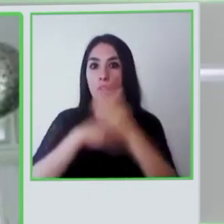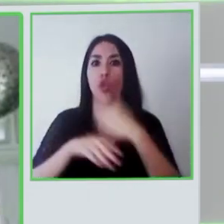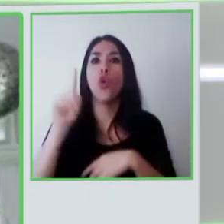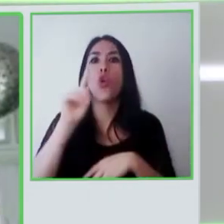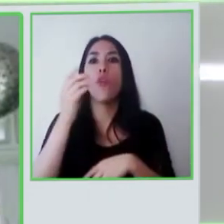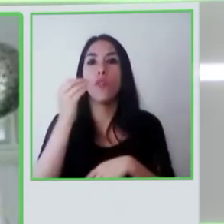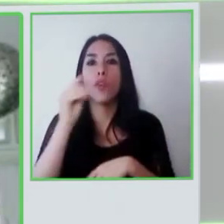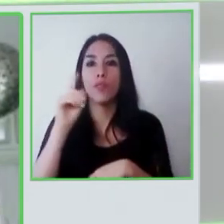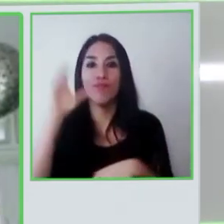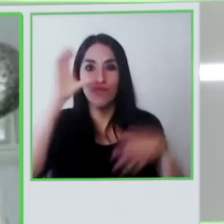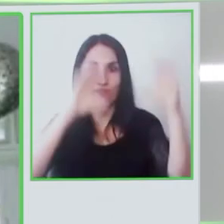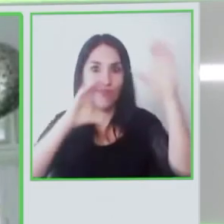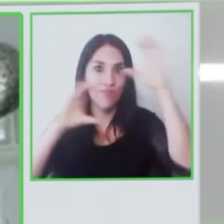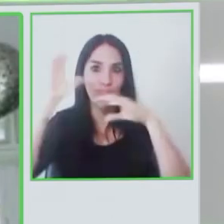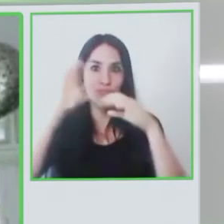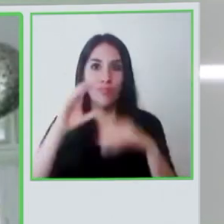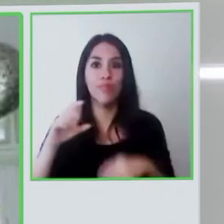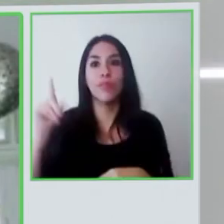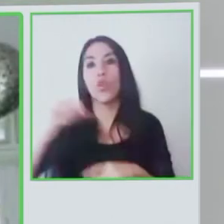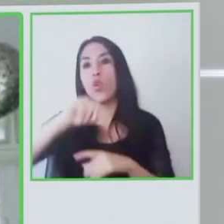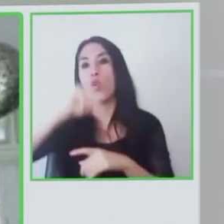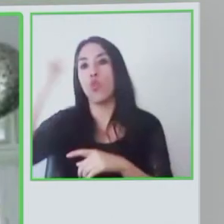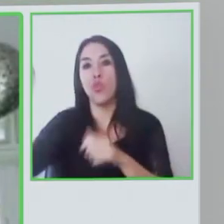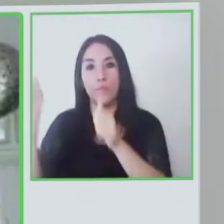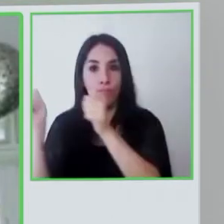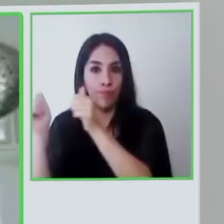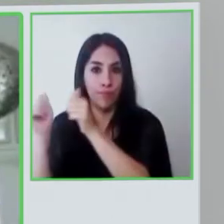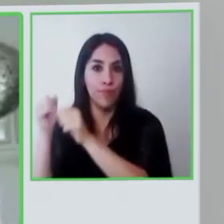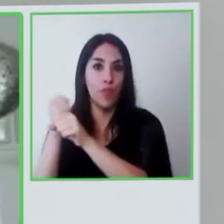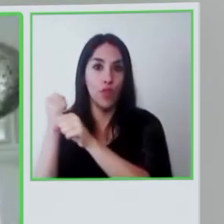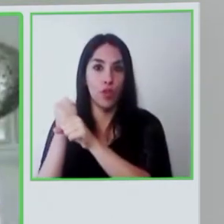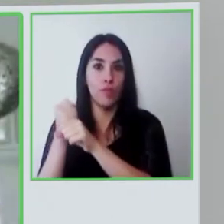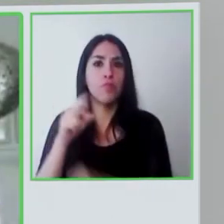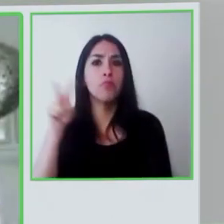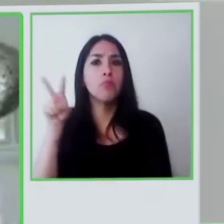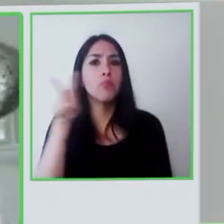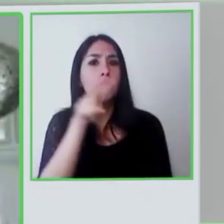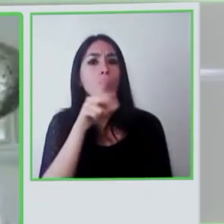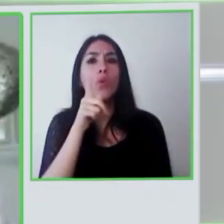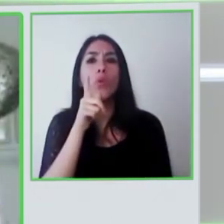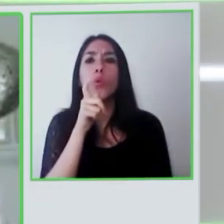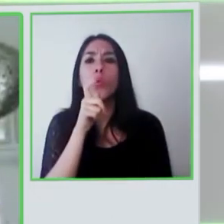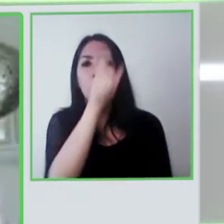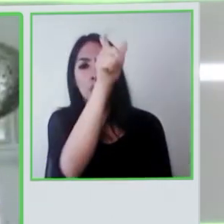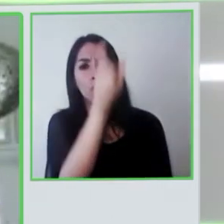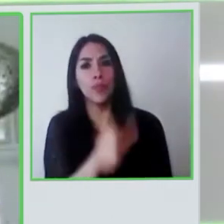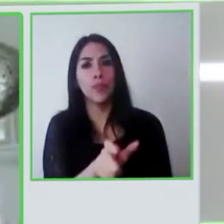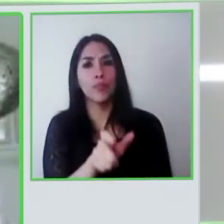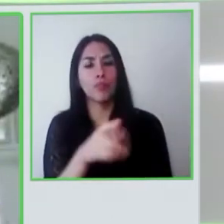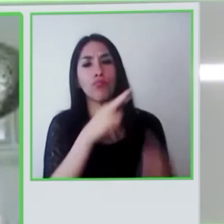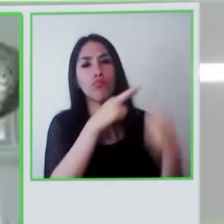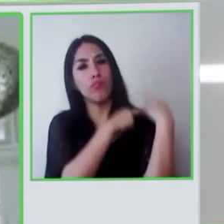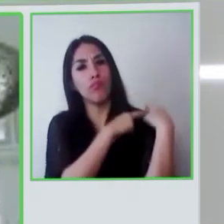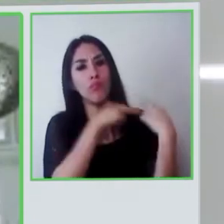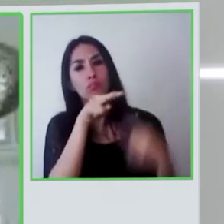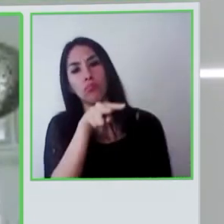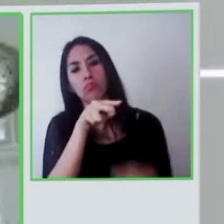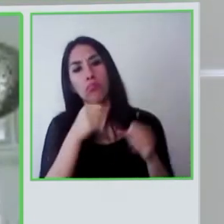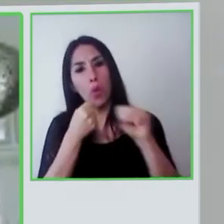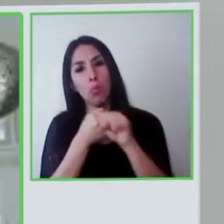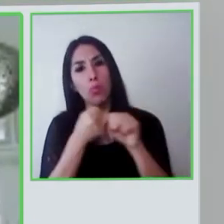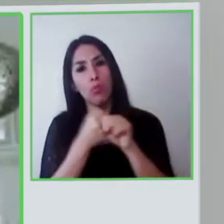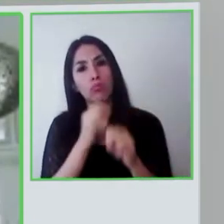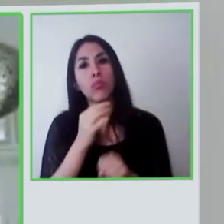colegas y ver quién está a cargo de apoyar que haya también una inversión equitativa